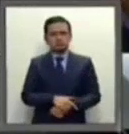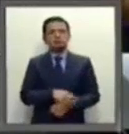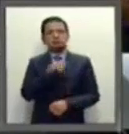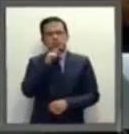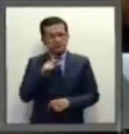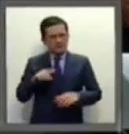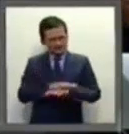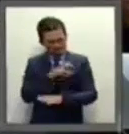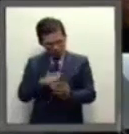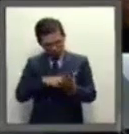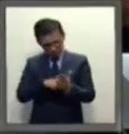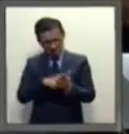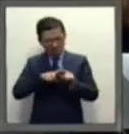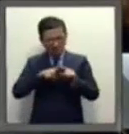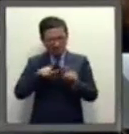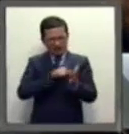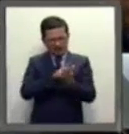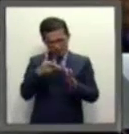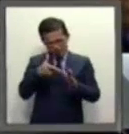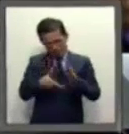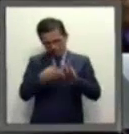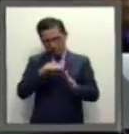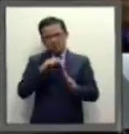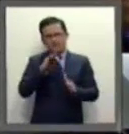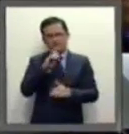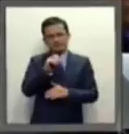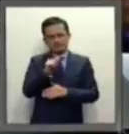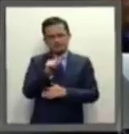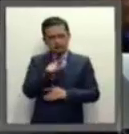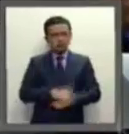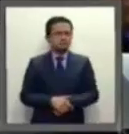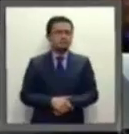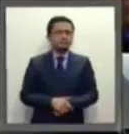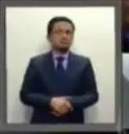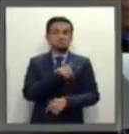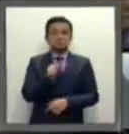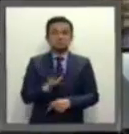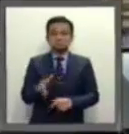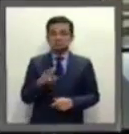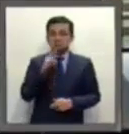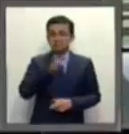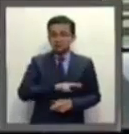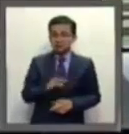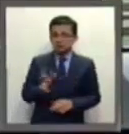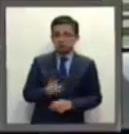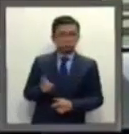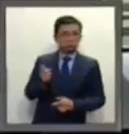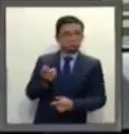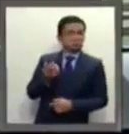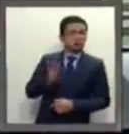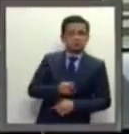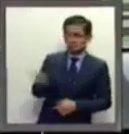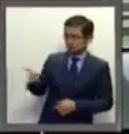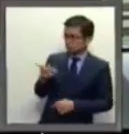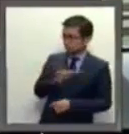modificó la miscelánea fiscal y de un borrón se autoriza al Ejecutivo para que modifique